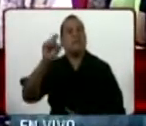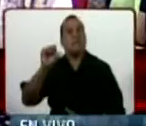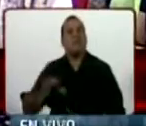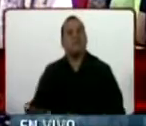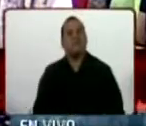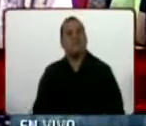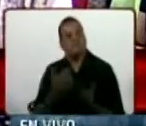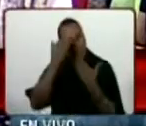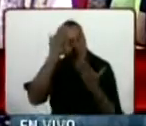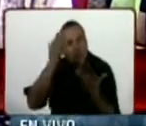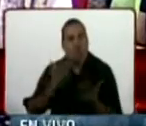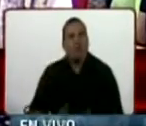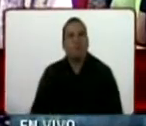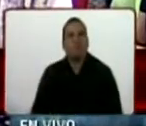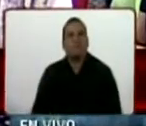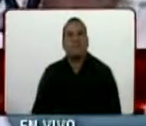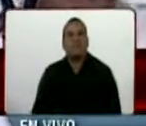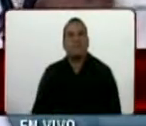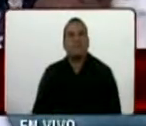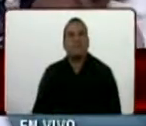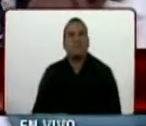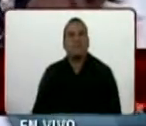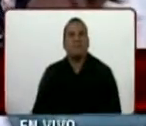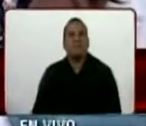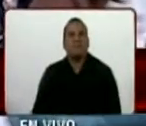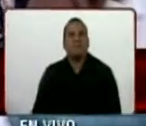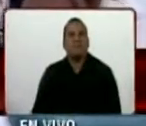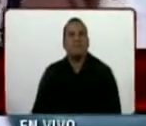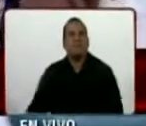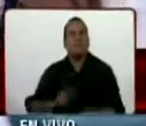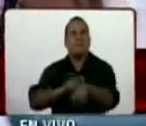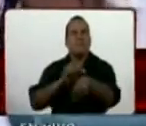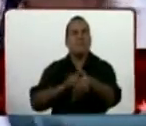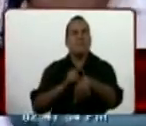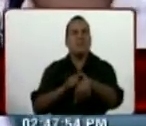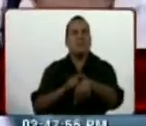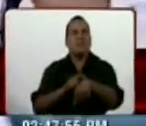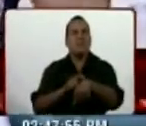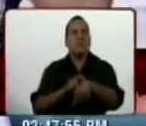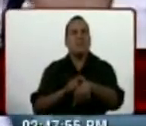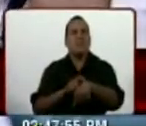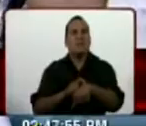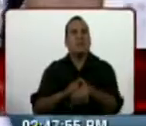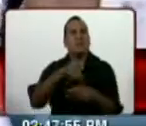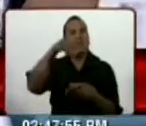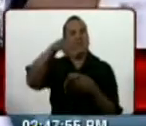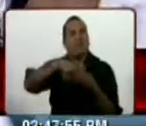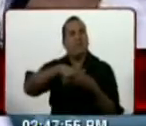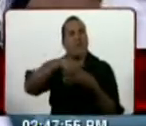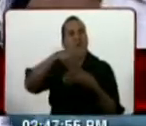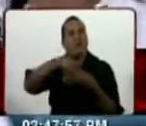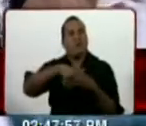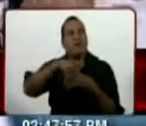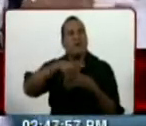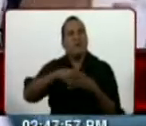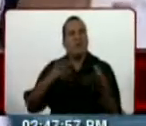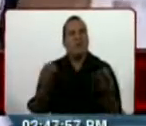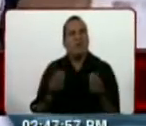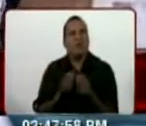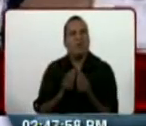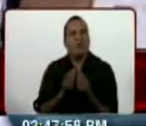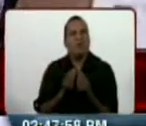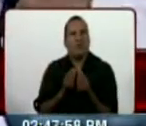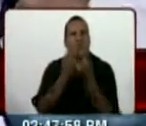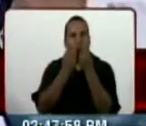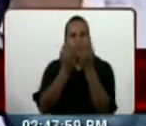está, presidente? Saludos. En ese momento que usted iba a insertar su voto, junto a sus manos miró hacia